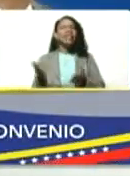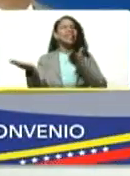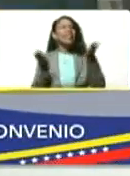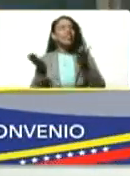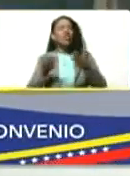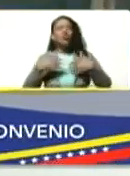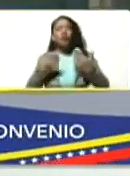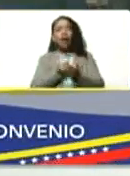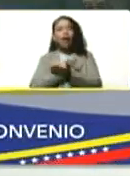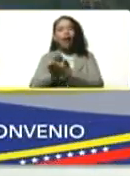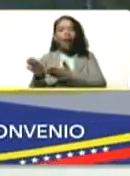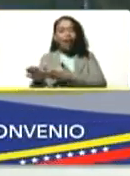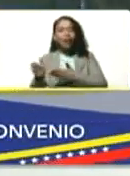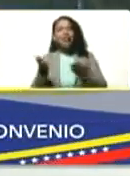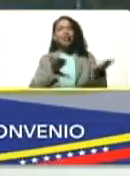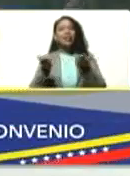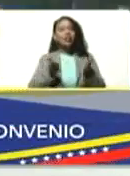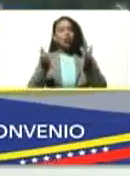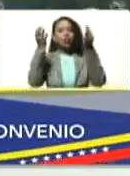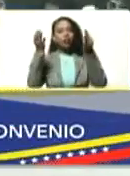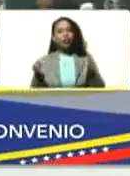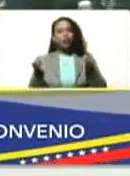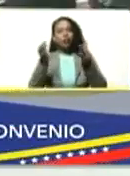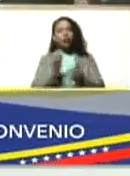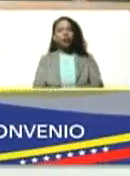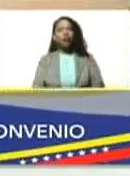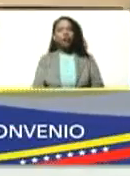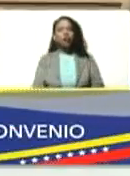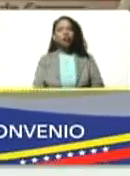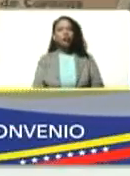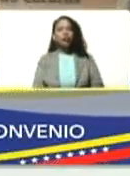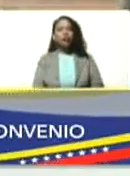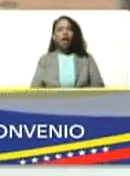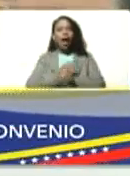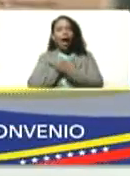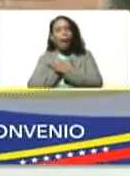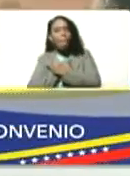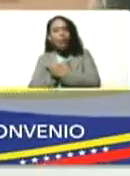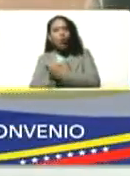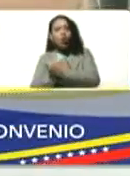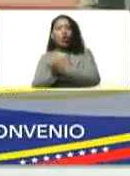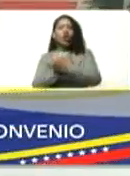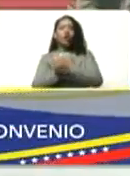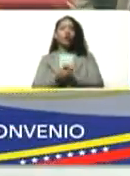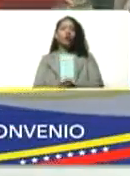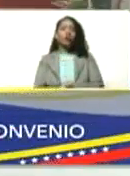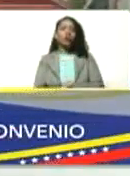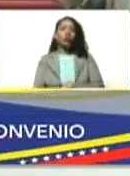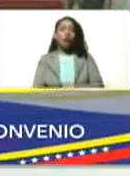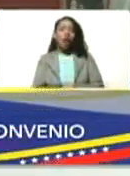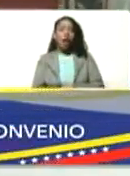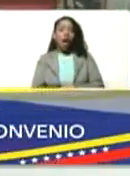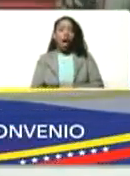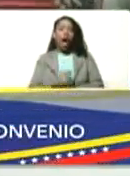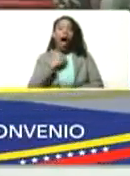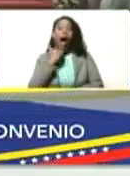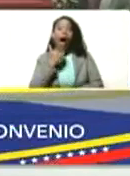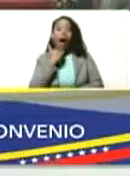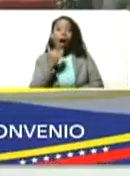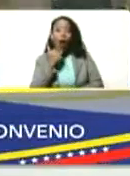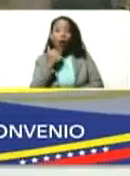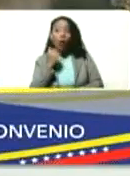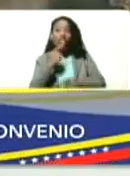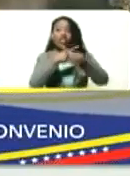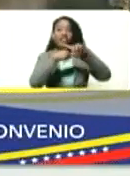gratuito, un servicio de calidad, con amor, si una de las cosas que distingue la